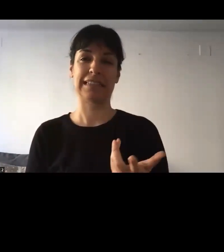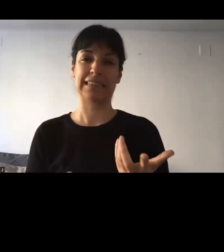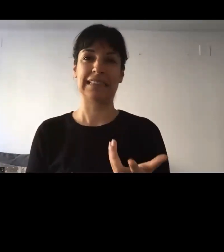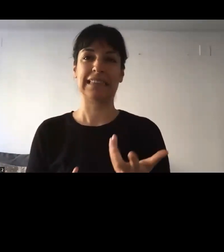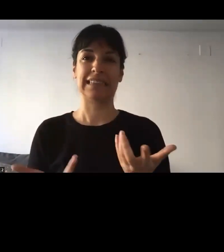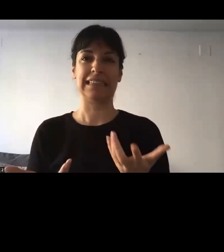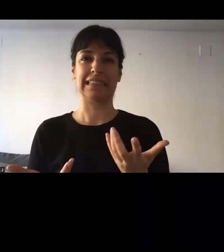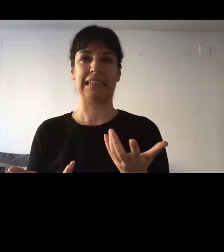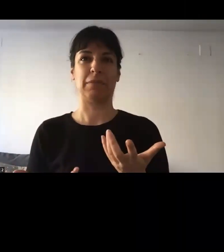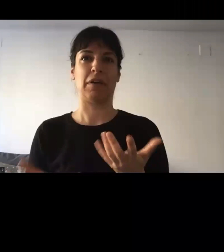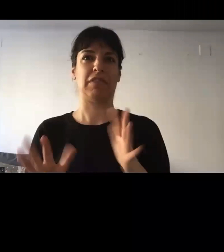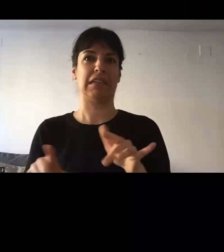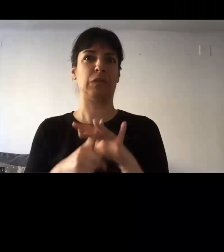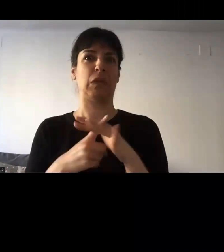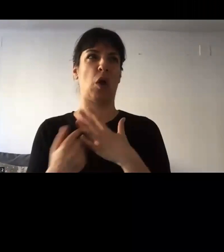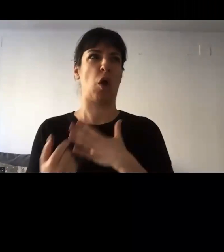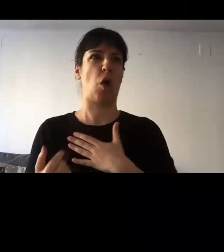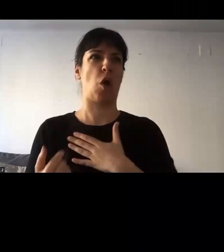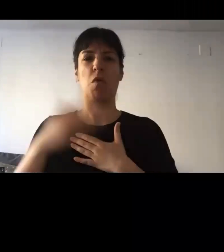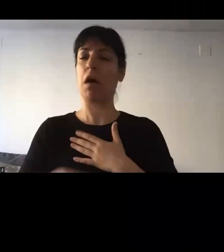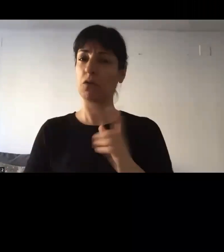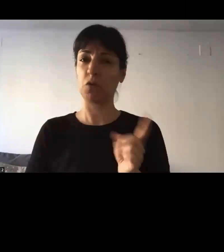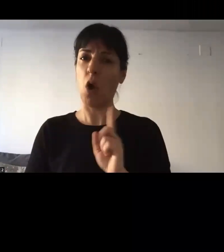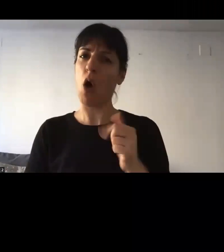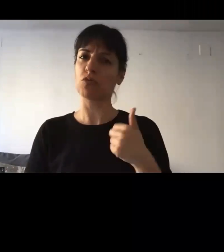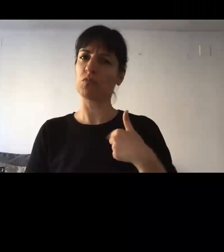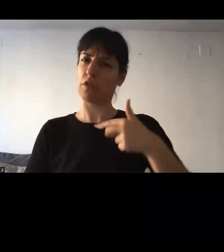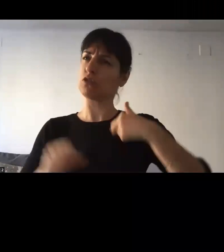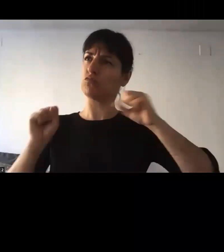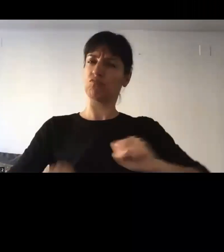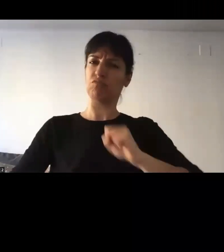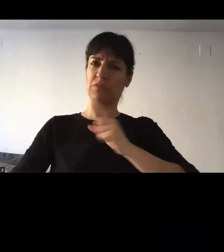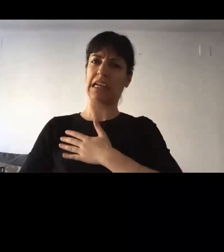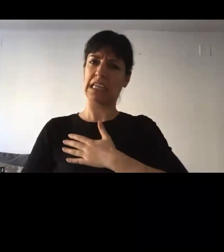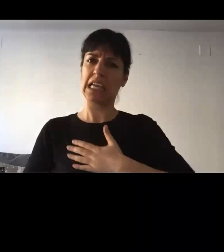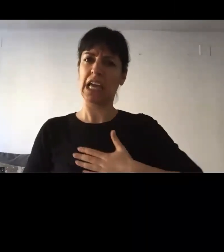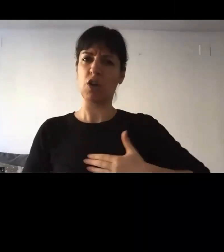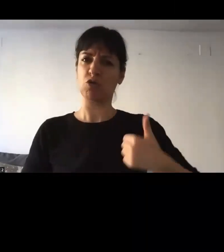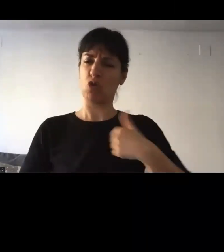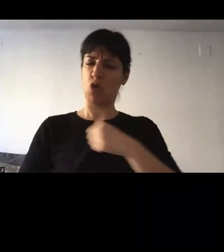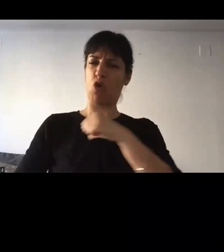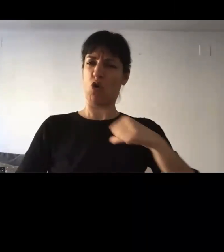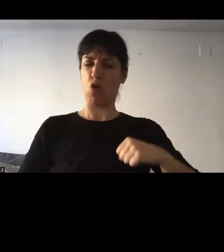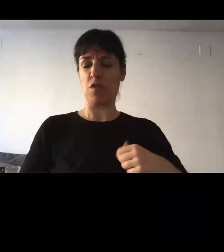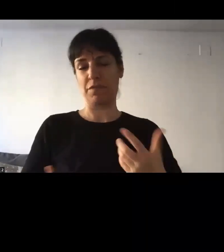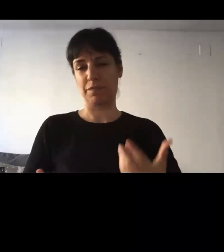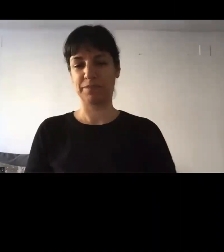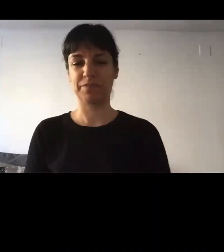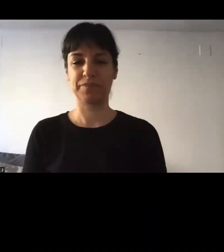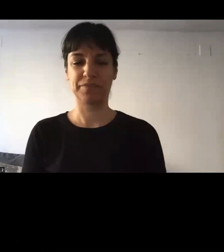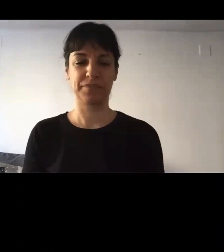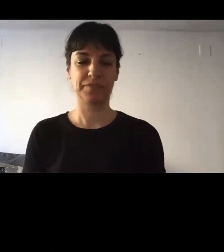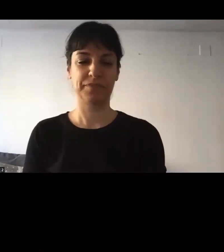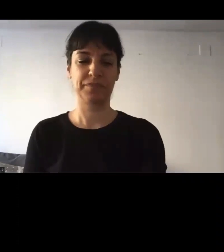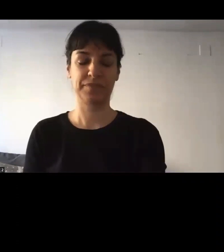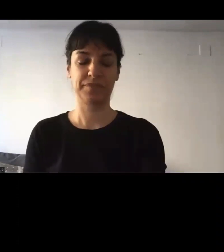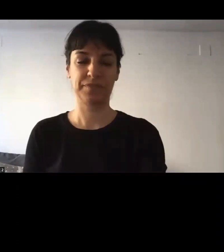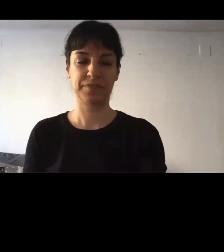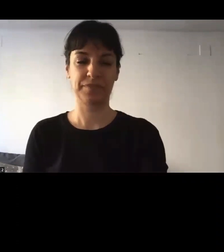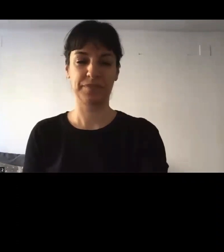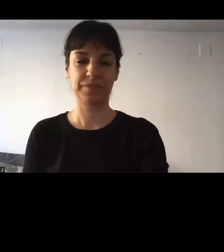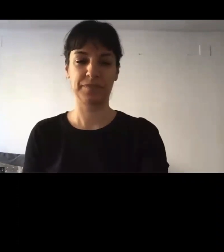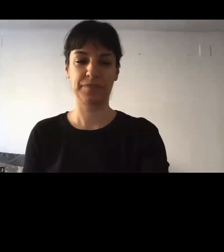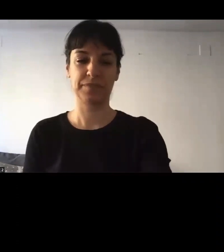crear una situación incómoda, aunque tú quieres defender tus derechos y hacerlo por ti mismo. Así que, como he